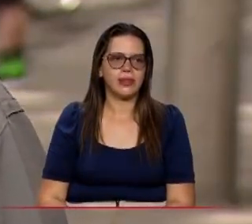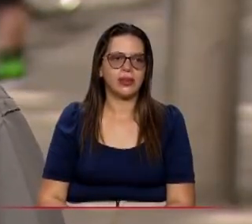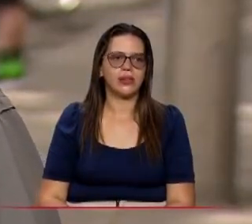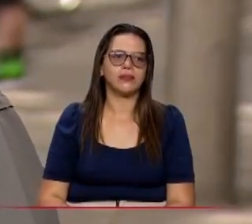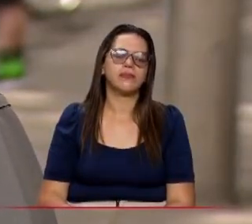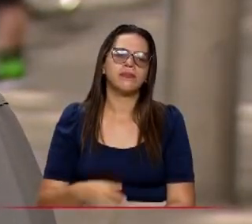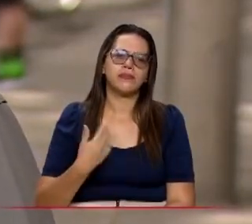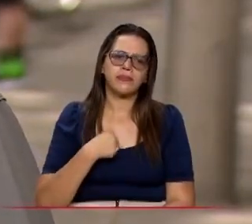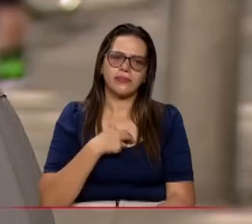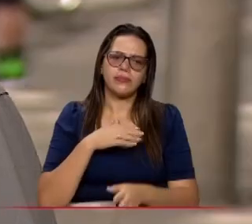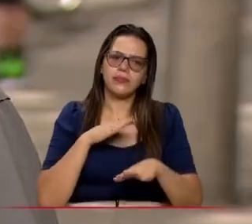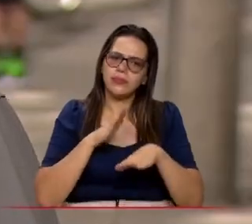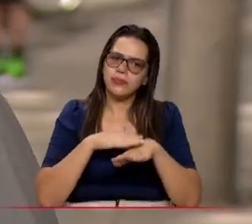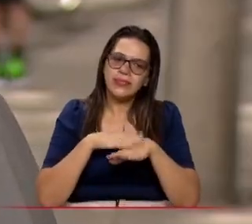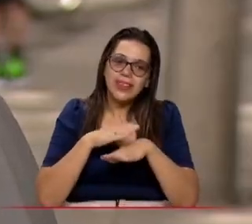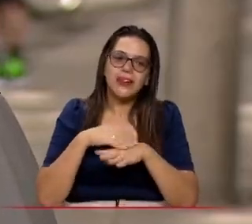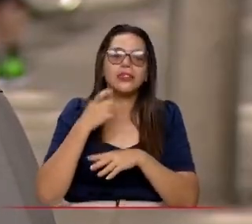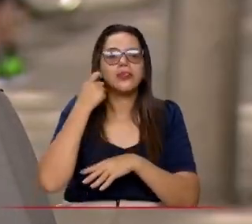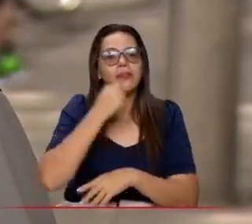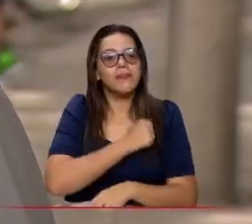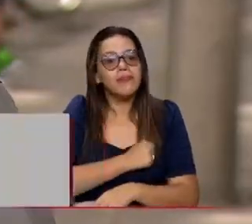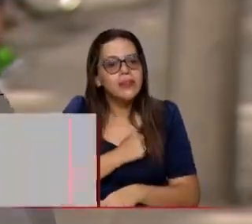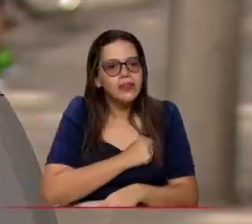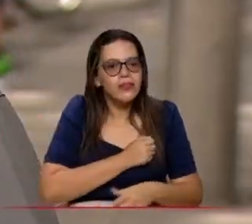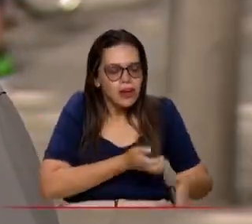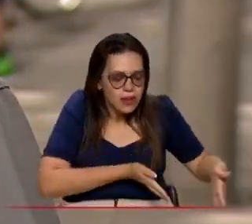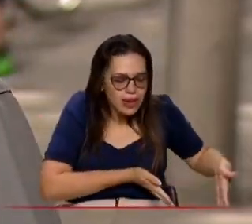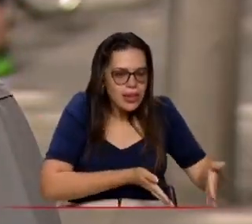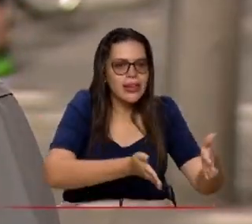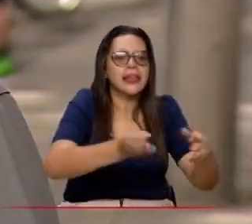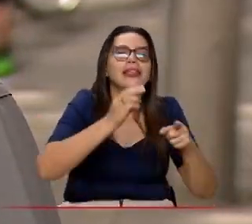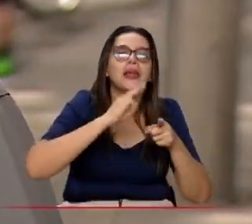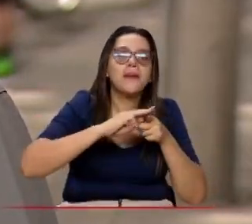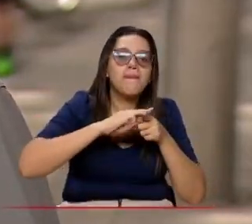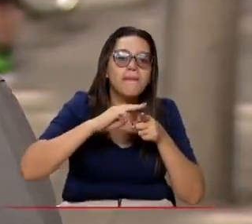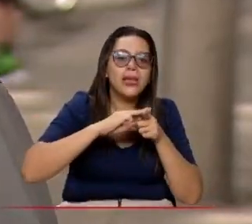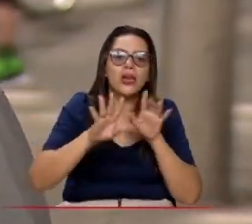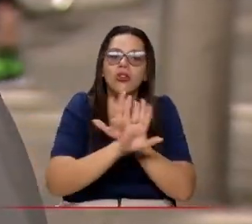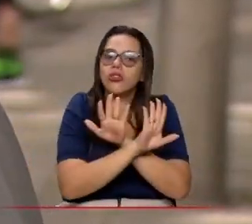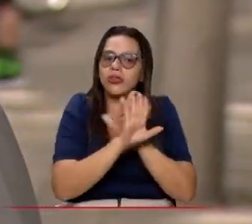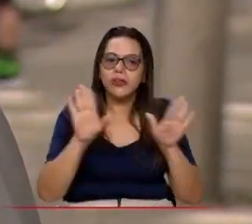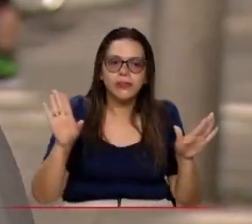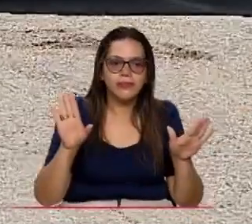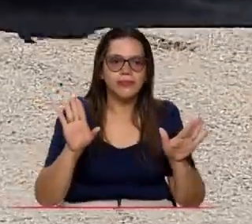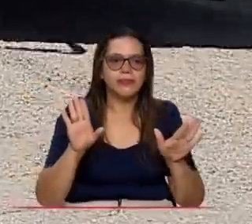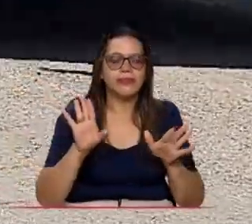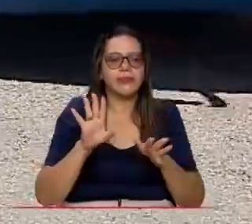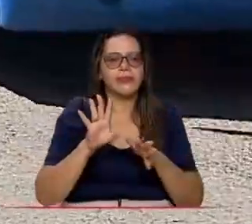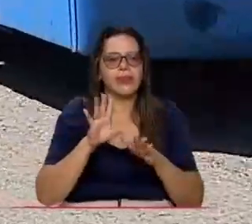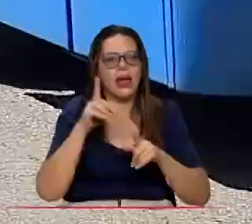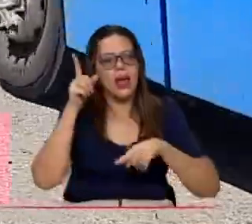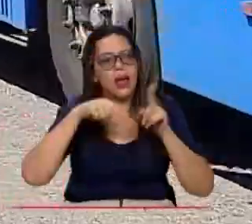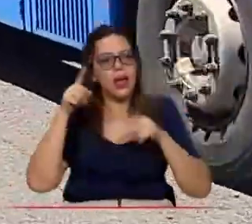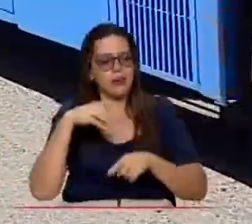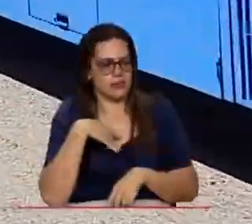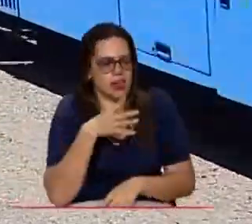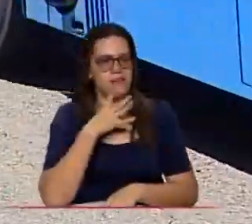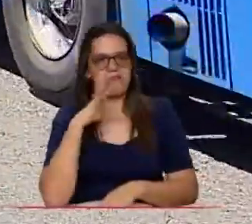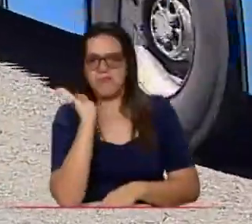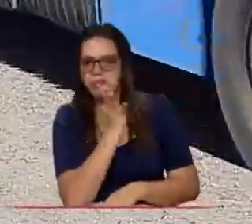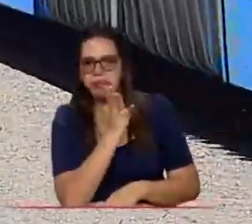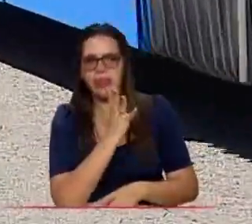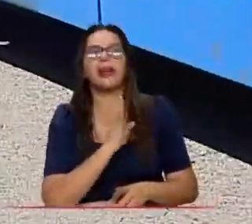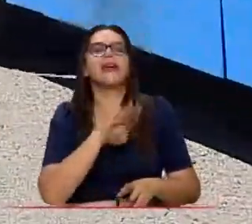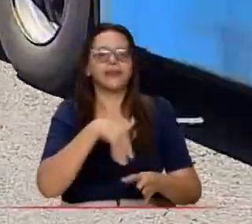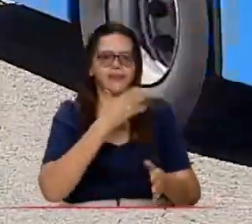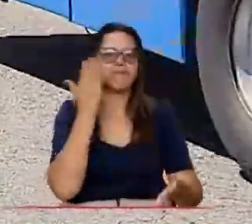Continuamos con los operativos insistiendo en la importancia de que el carril exclusivo, el MIO, es exclusivo y que quienes insistan en respetar la norma tienen consecuencias. Aplica